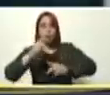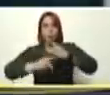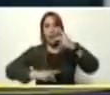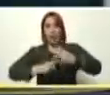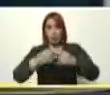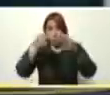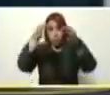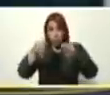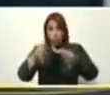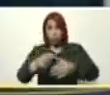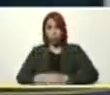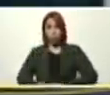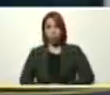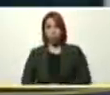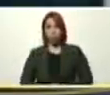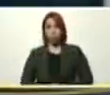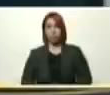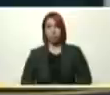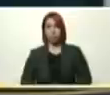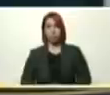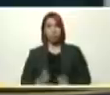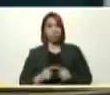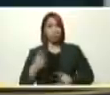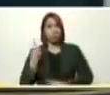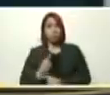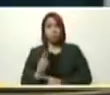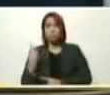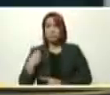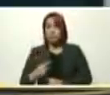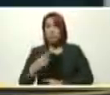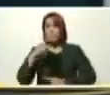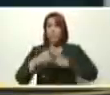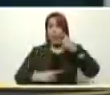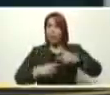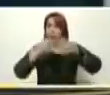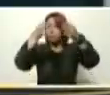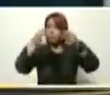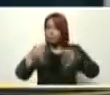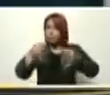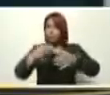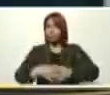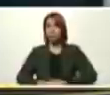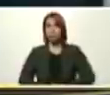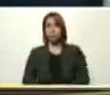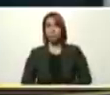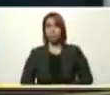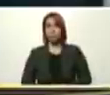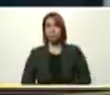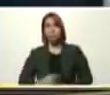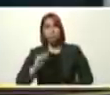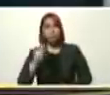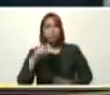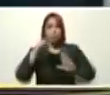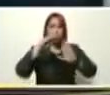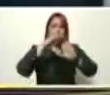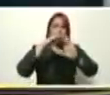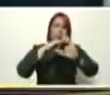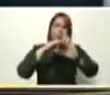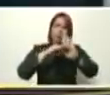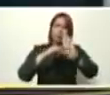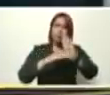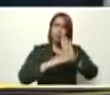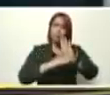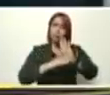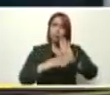realidad. Pero tiene que tener planes concretos, con prioridades. Por eso